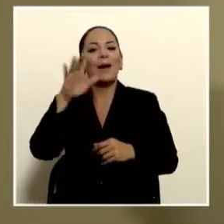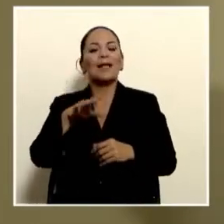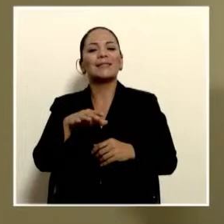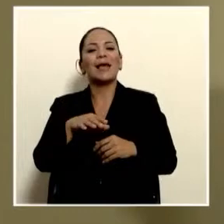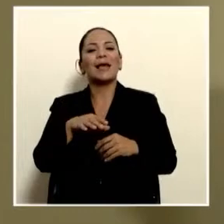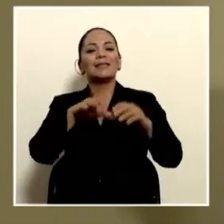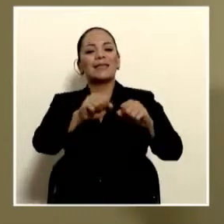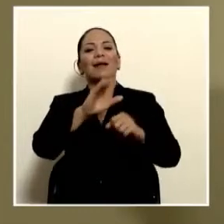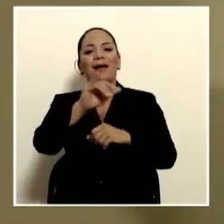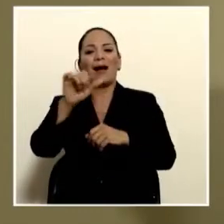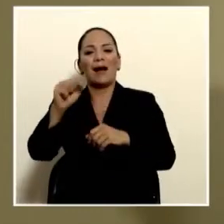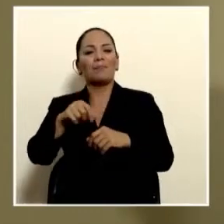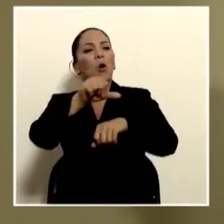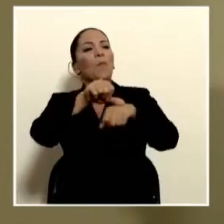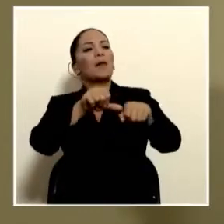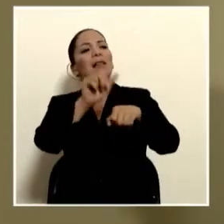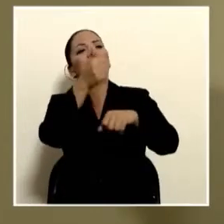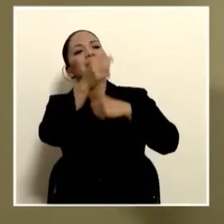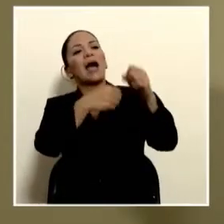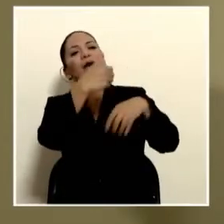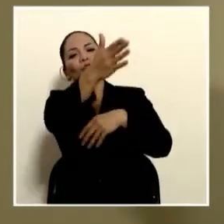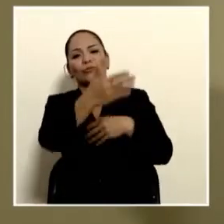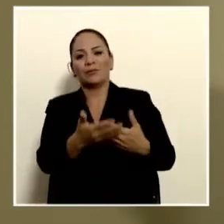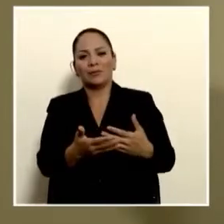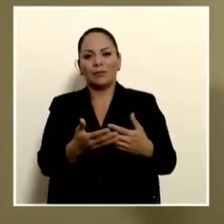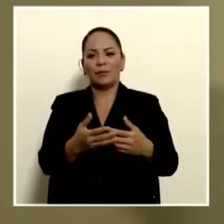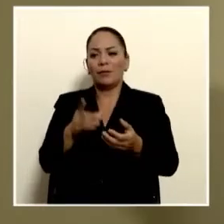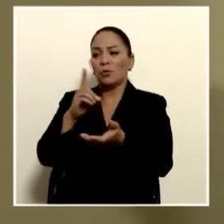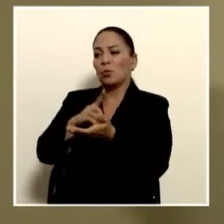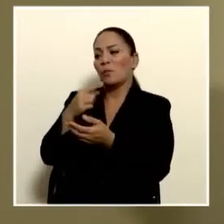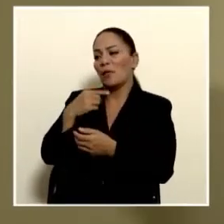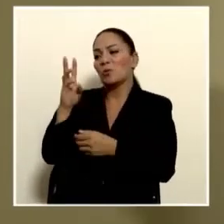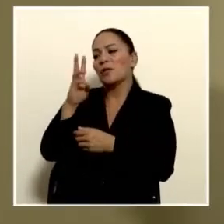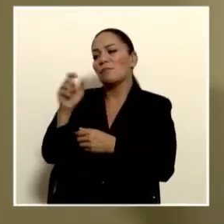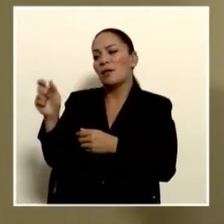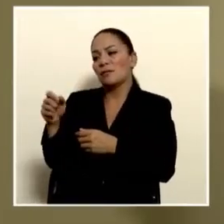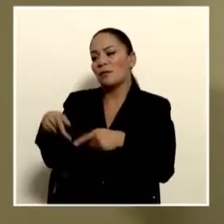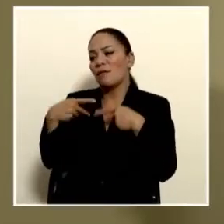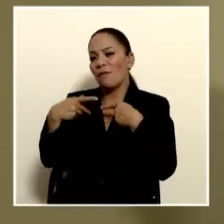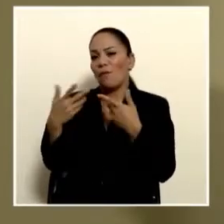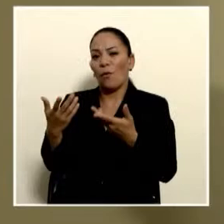hacer la operación en 10 años. Pero es que el médico me dio 6 meses de vida.